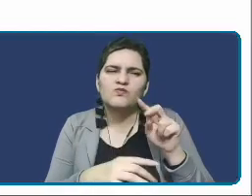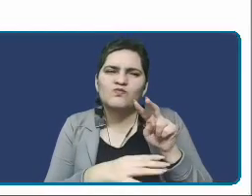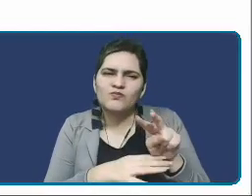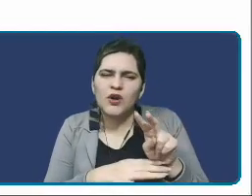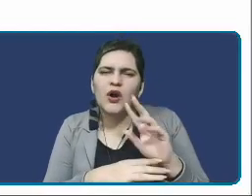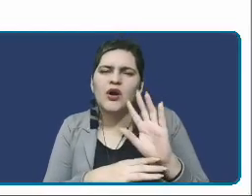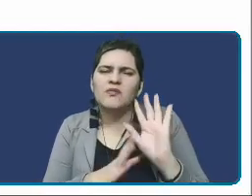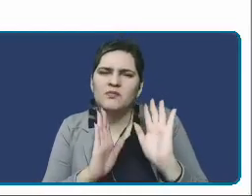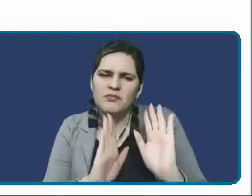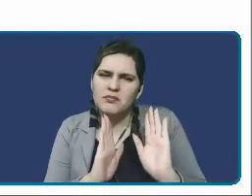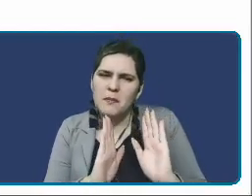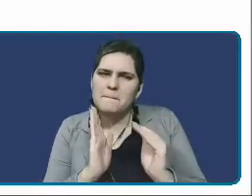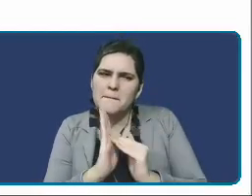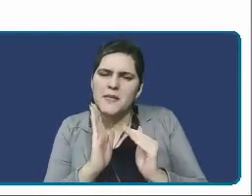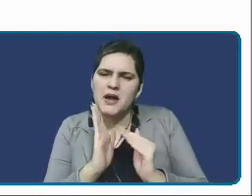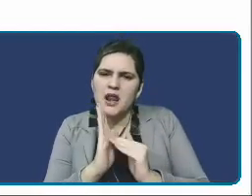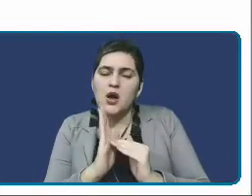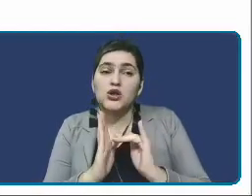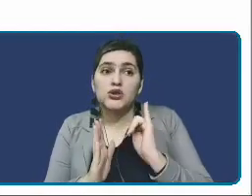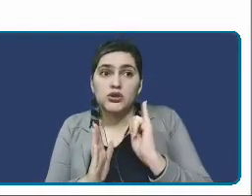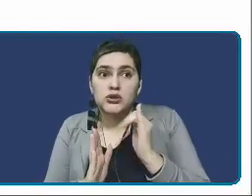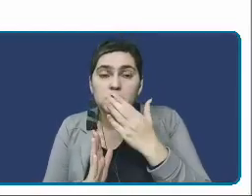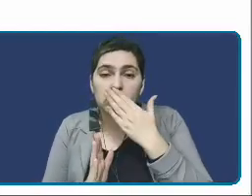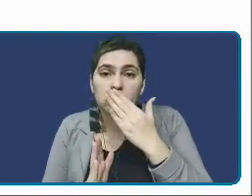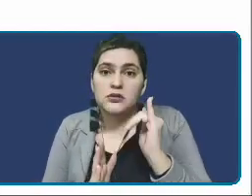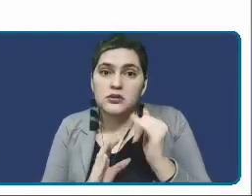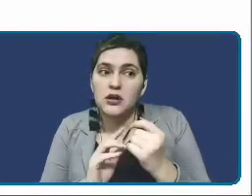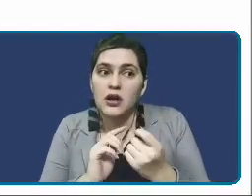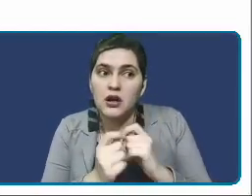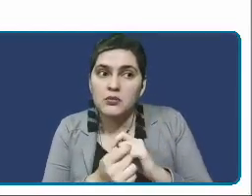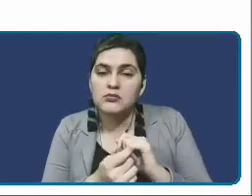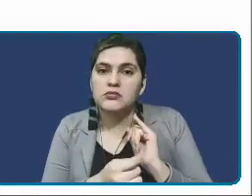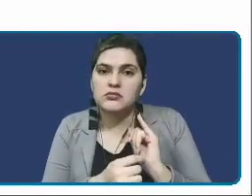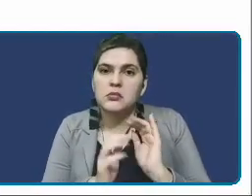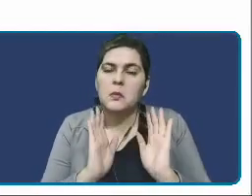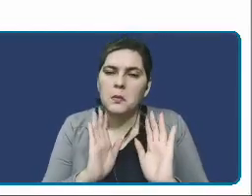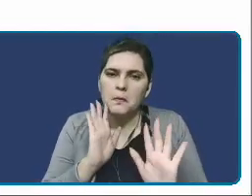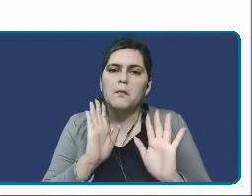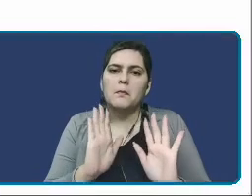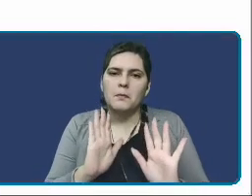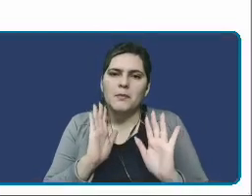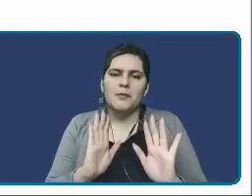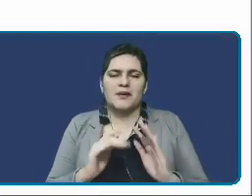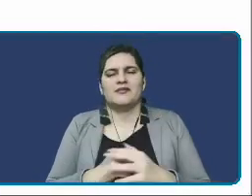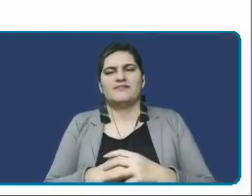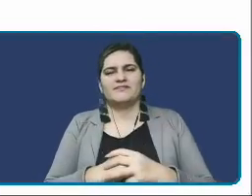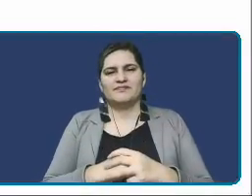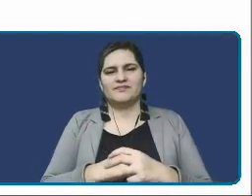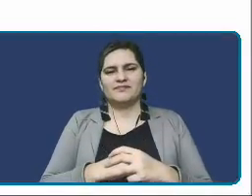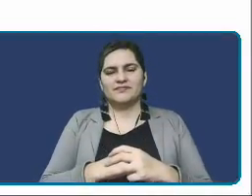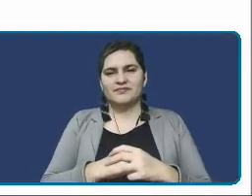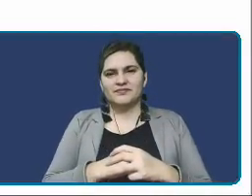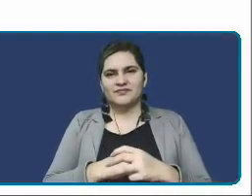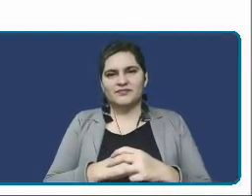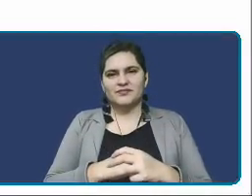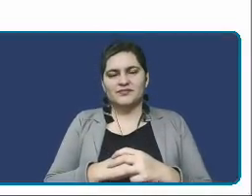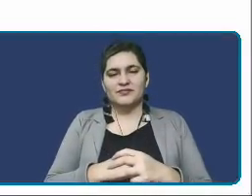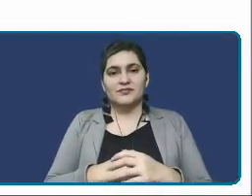a decir que sí a algún cambio nutricional, ¿ya? Entonces, cuando vemos